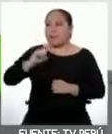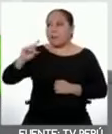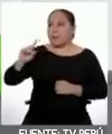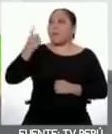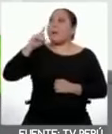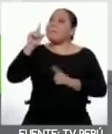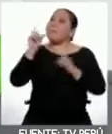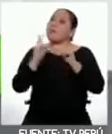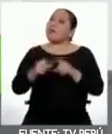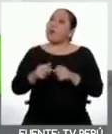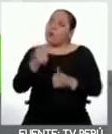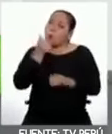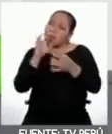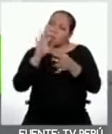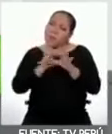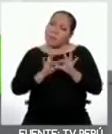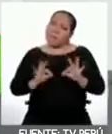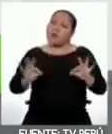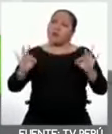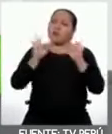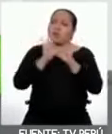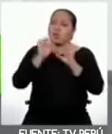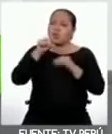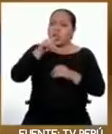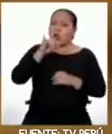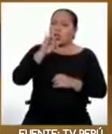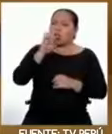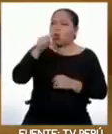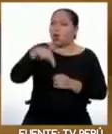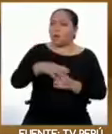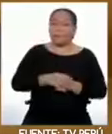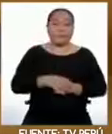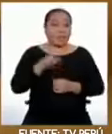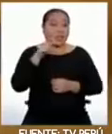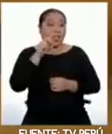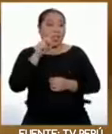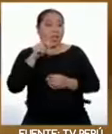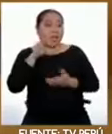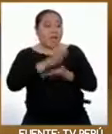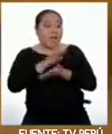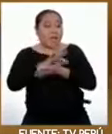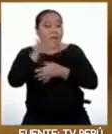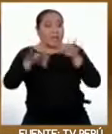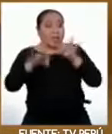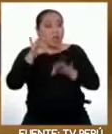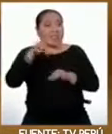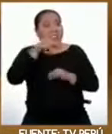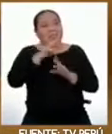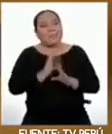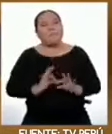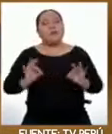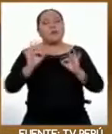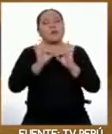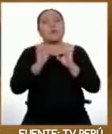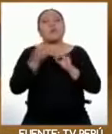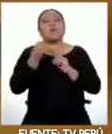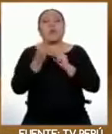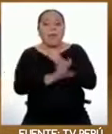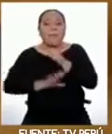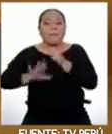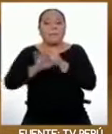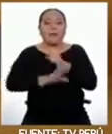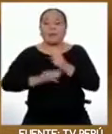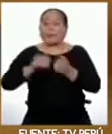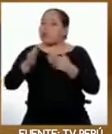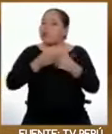pregunta. ¿Cuál es la importancia de un libreto o guión teatral? Un guión teatral es crucial porque es la base de cualquier obra